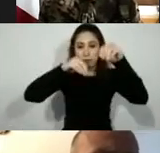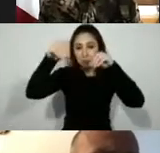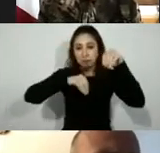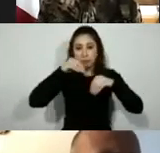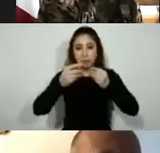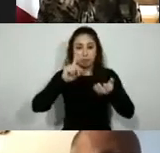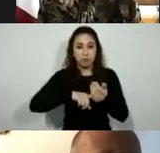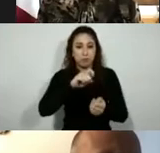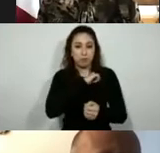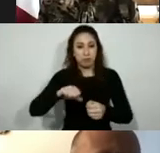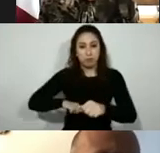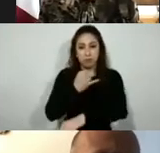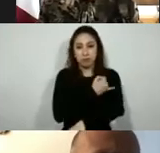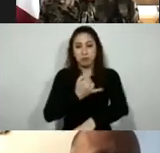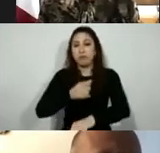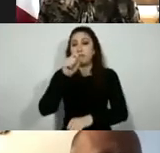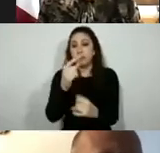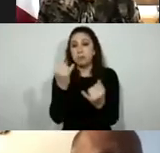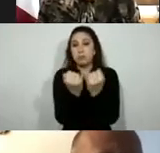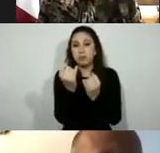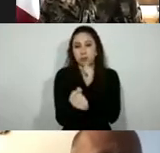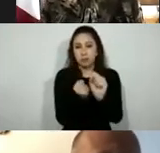También durante el 2020 se han